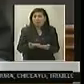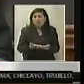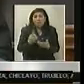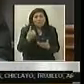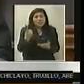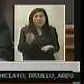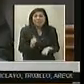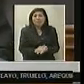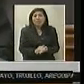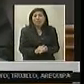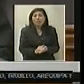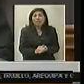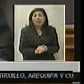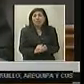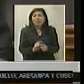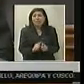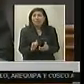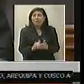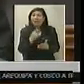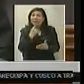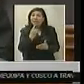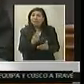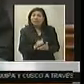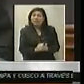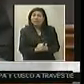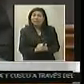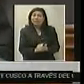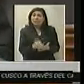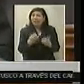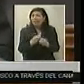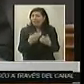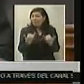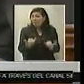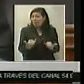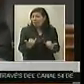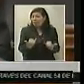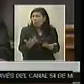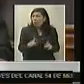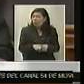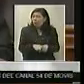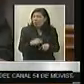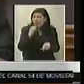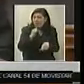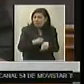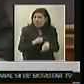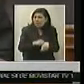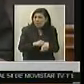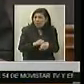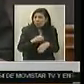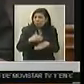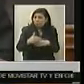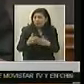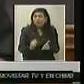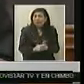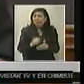pensar, indudablemente, y voy a ser enfático en señalar el día de hoy, una piedra angular de un programa